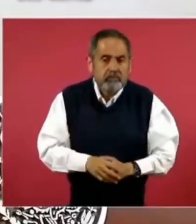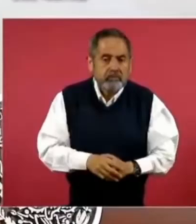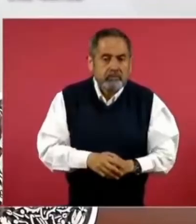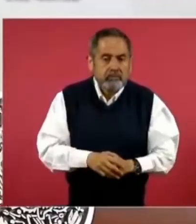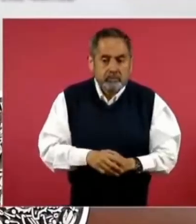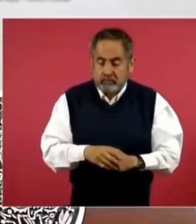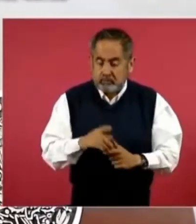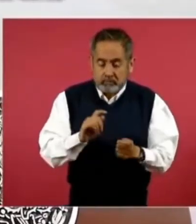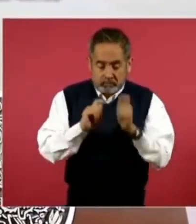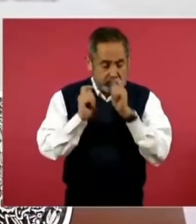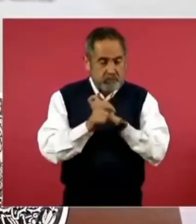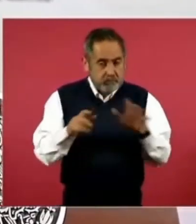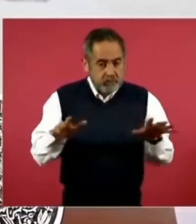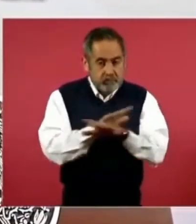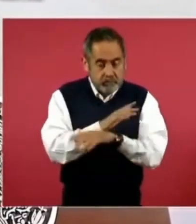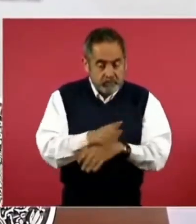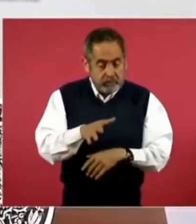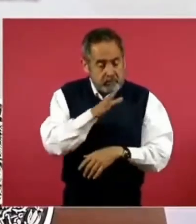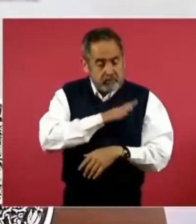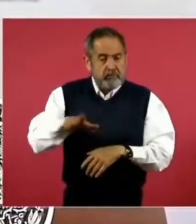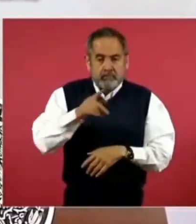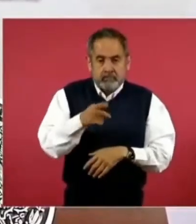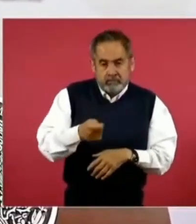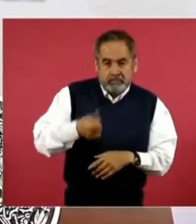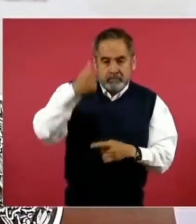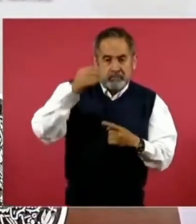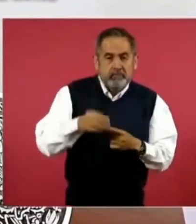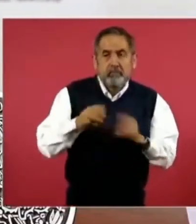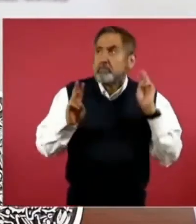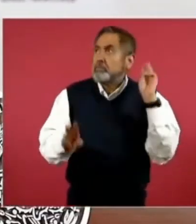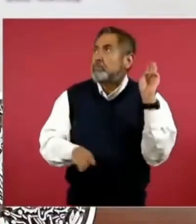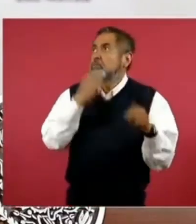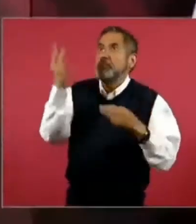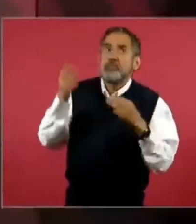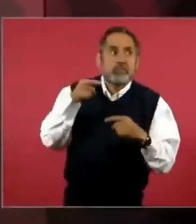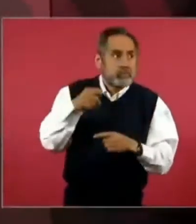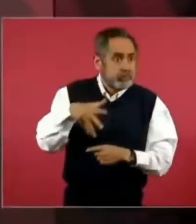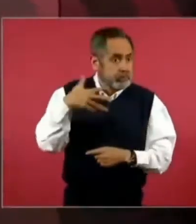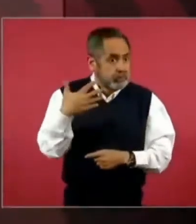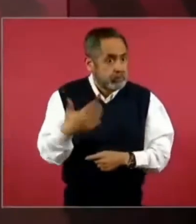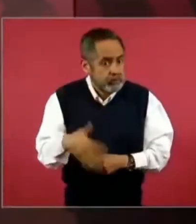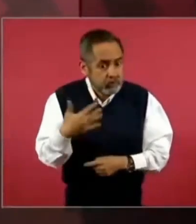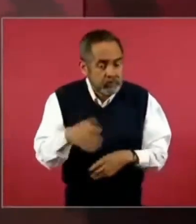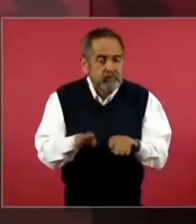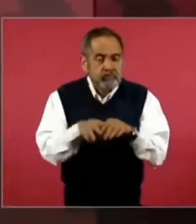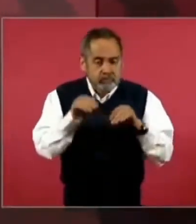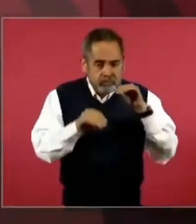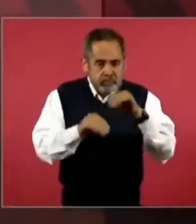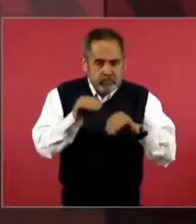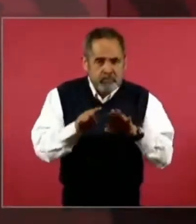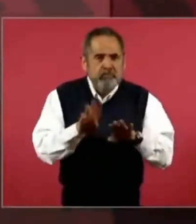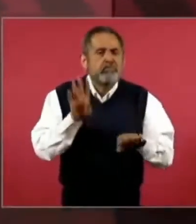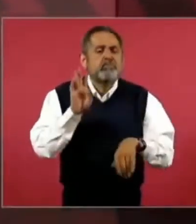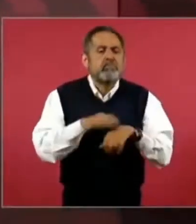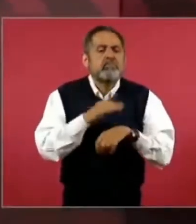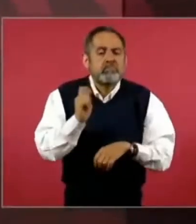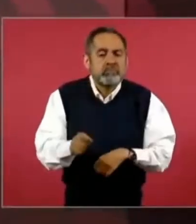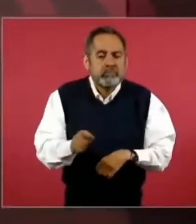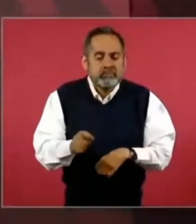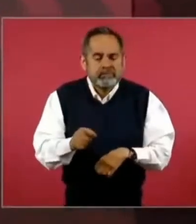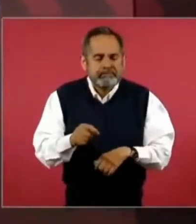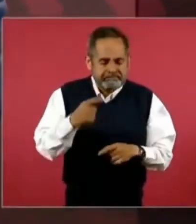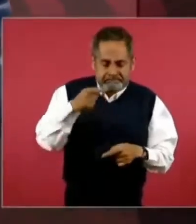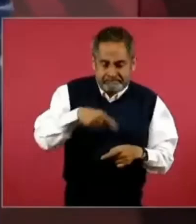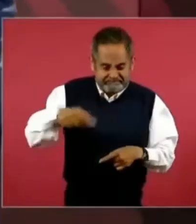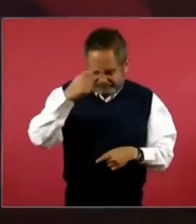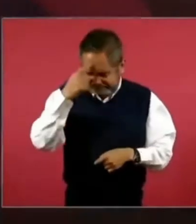muy trascendente, la primera transformación del mundo en cuanto a la separación del poder